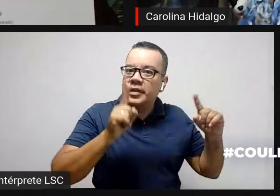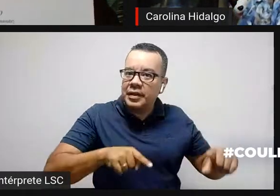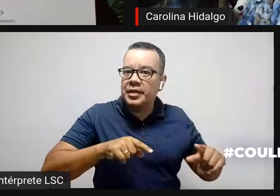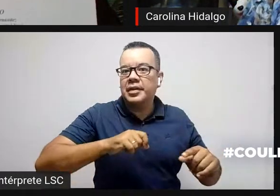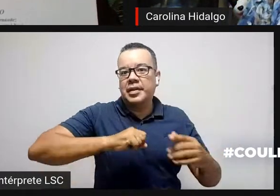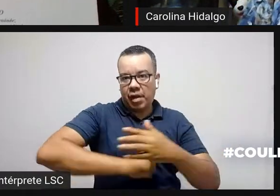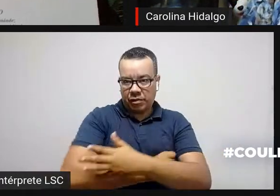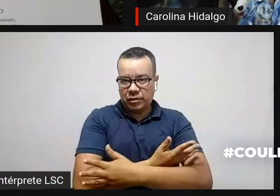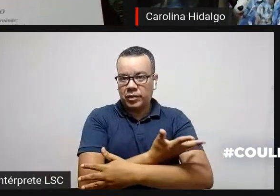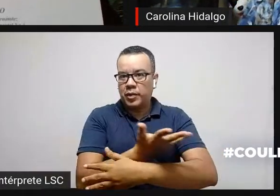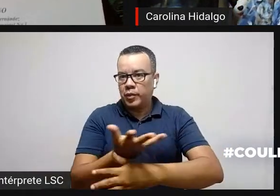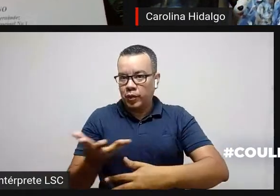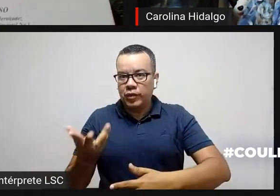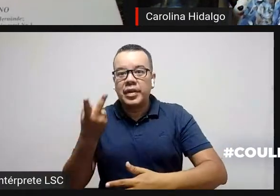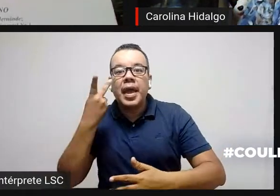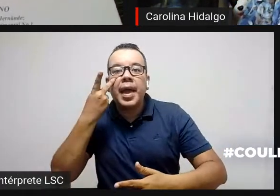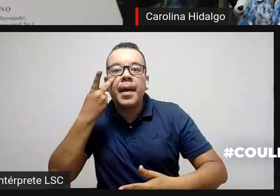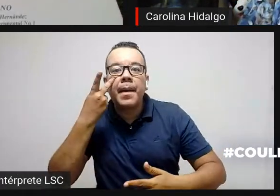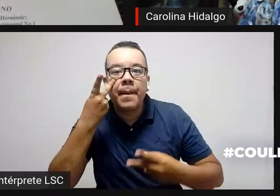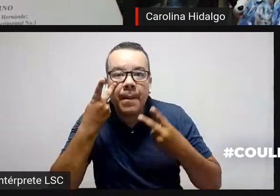de la poesía visual.